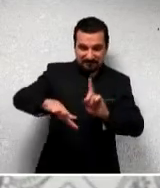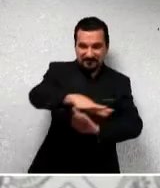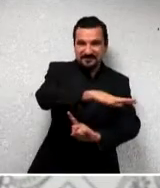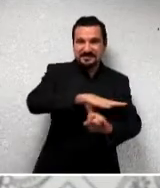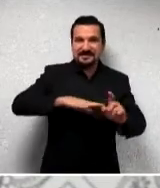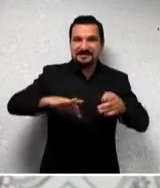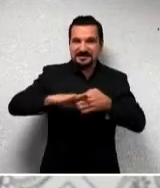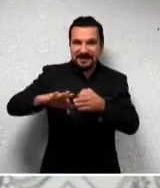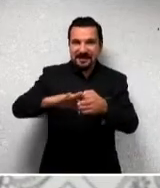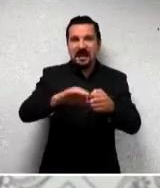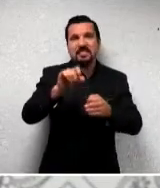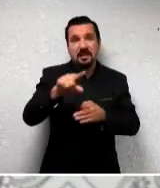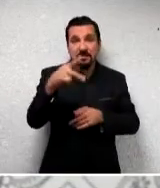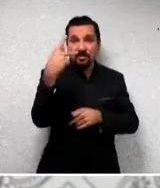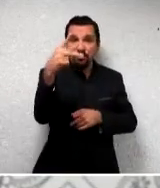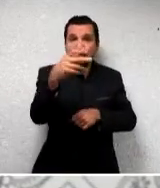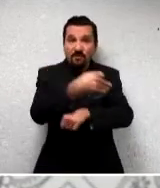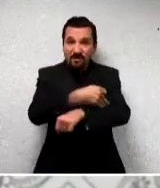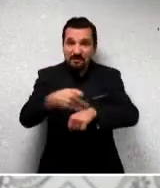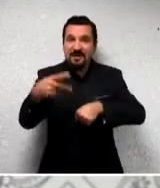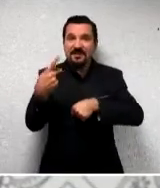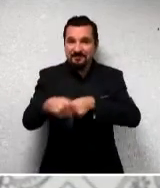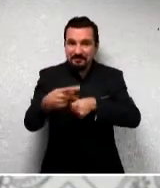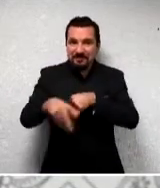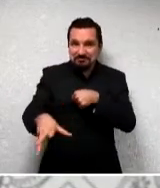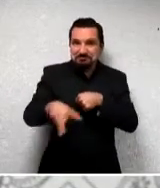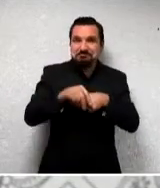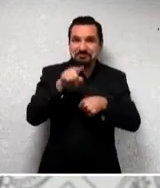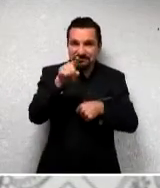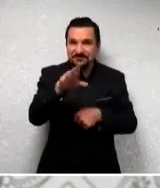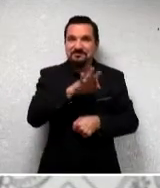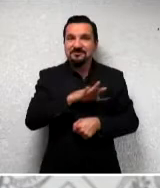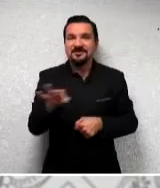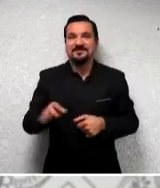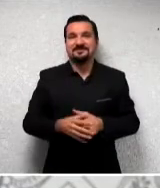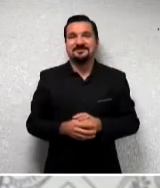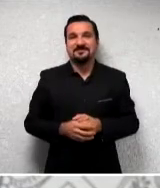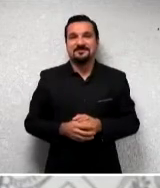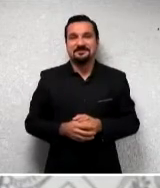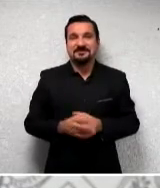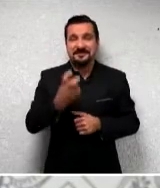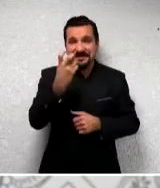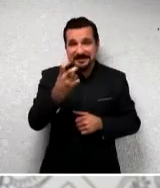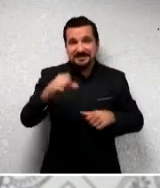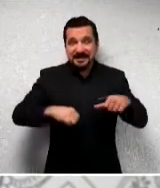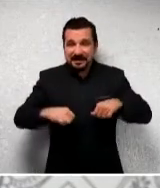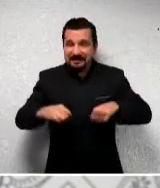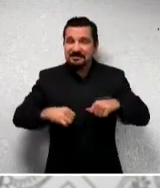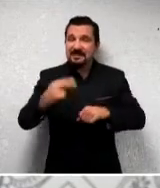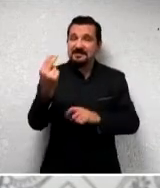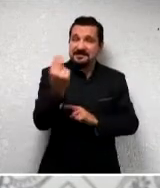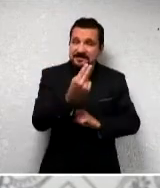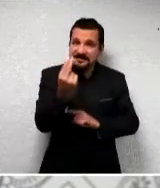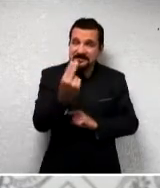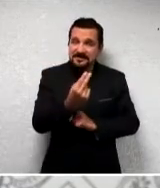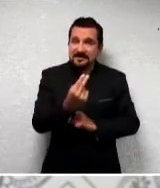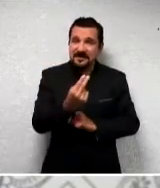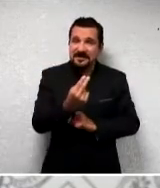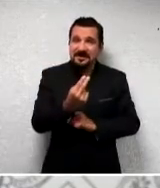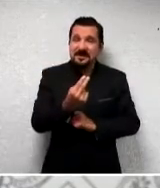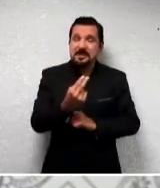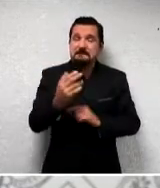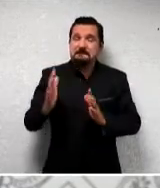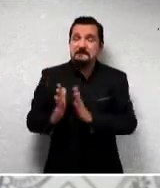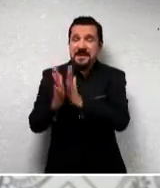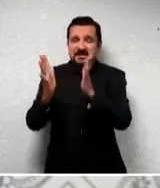a tu propia familia este es un ejercicio que necesita la gran